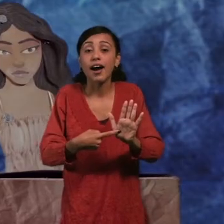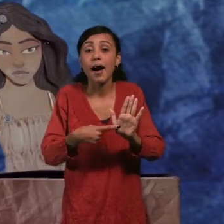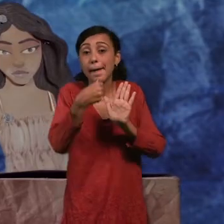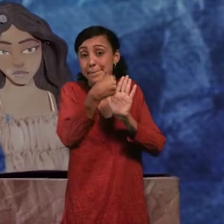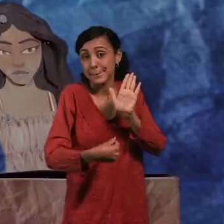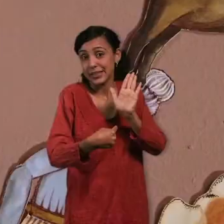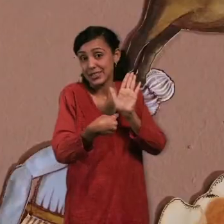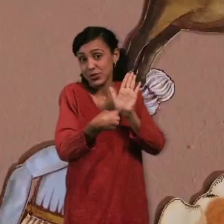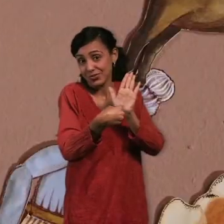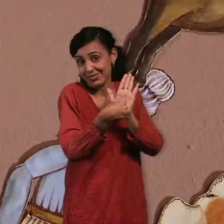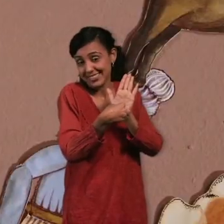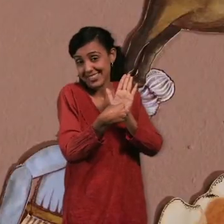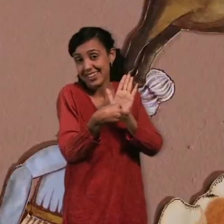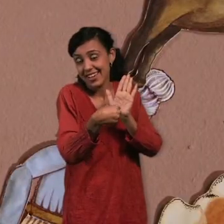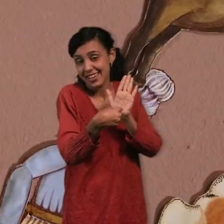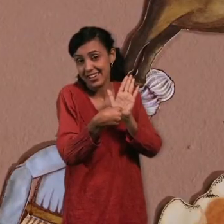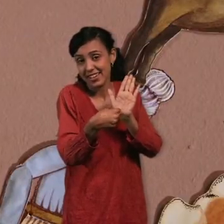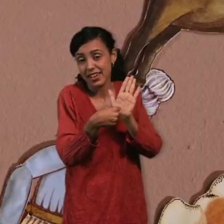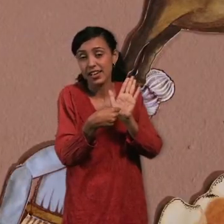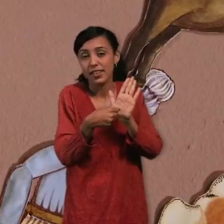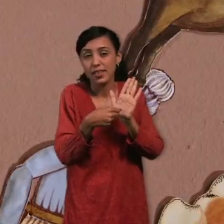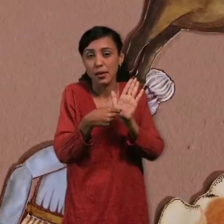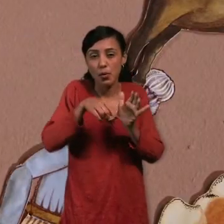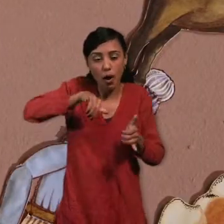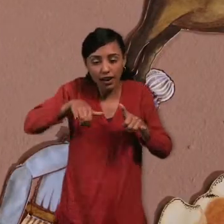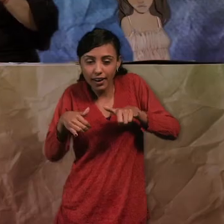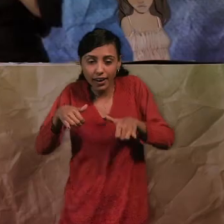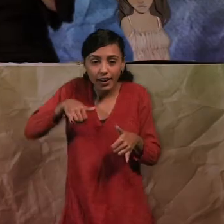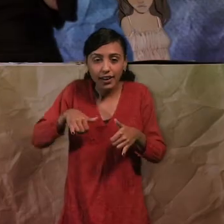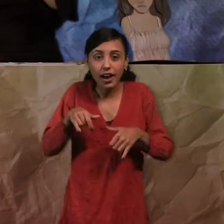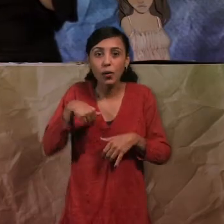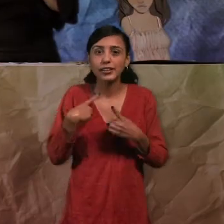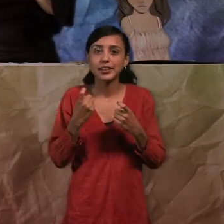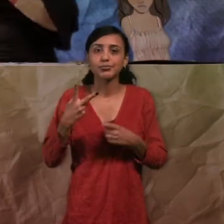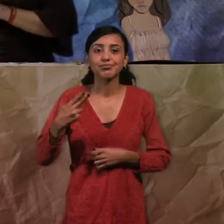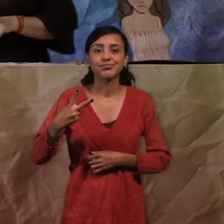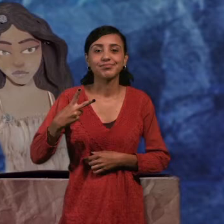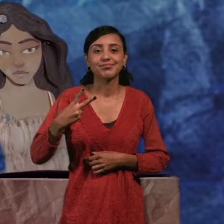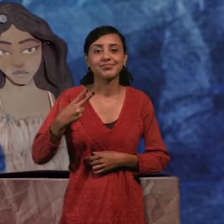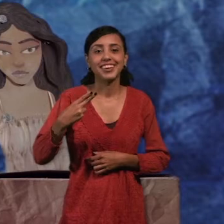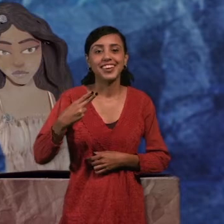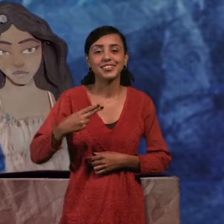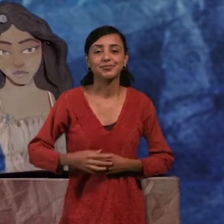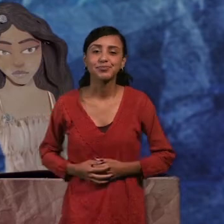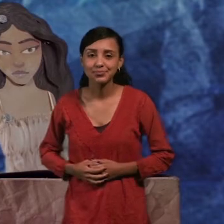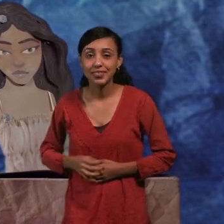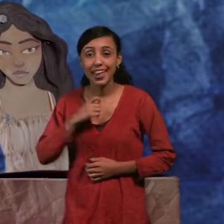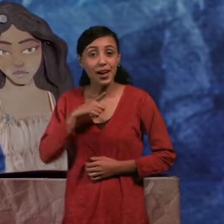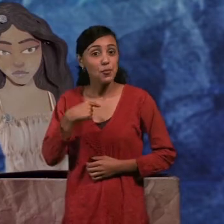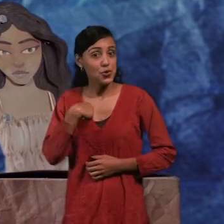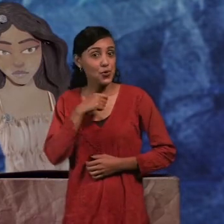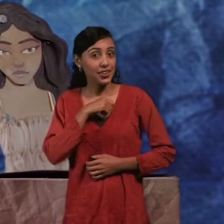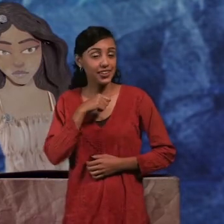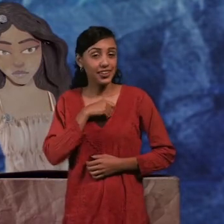hecho en la cartulina y lo vamos a construir en marionetas, es ahora cuando necesitamos una tijera. Por ejemplo, si yo quiero